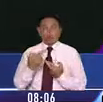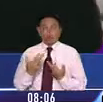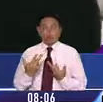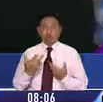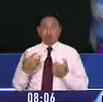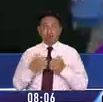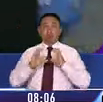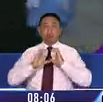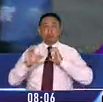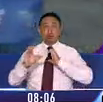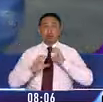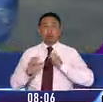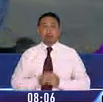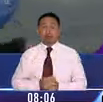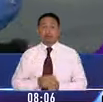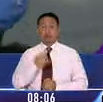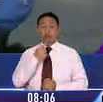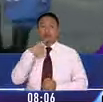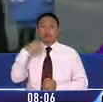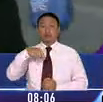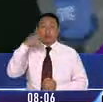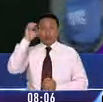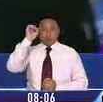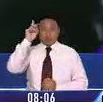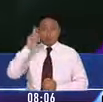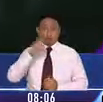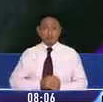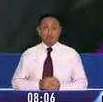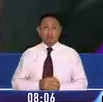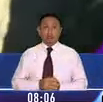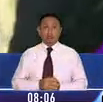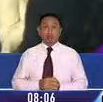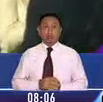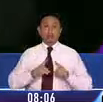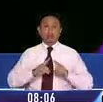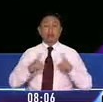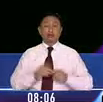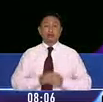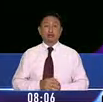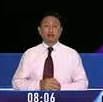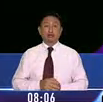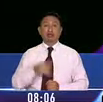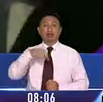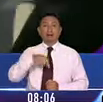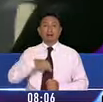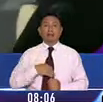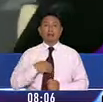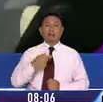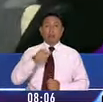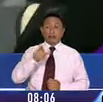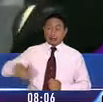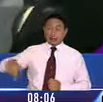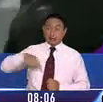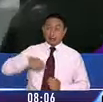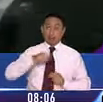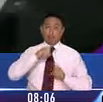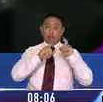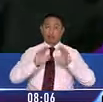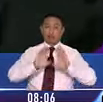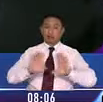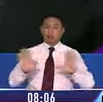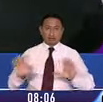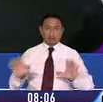de comunicación ha dicho que va a dar declaraciones, pero que no se va a permitir ninguna pregunta por parte de la